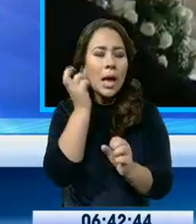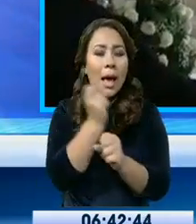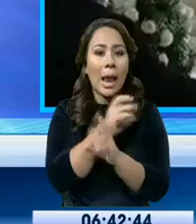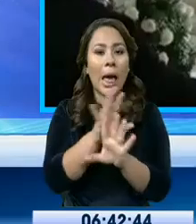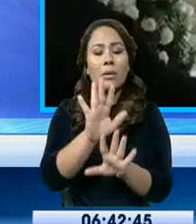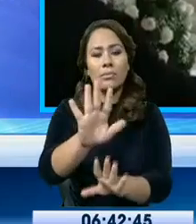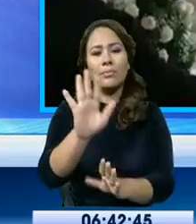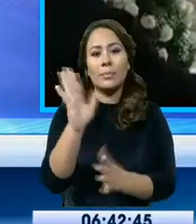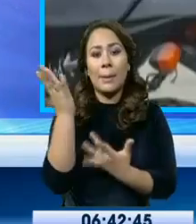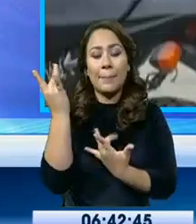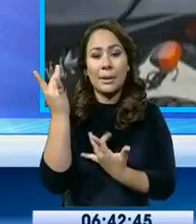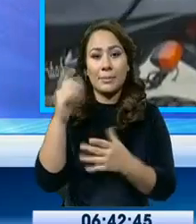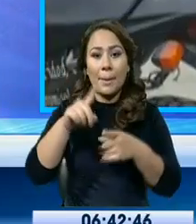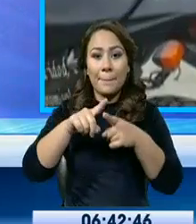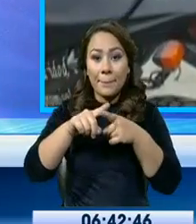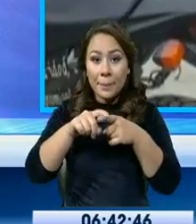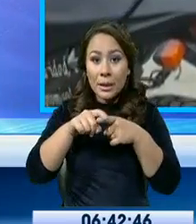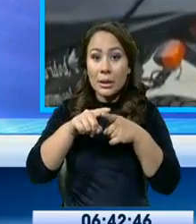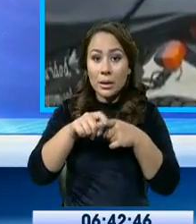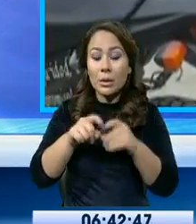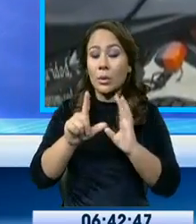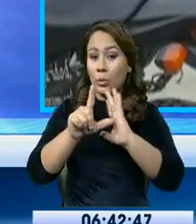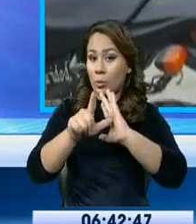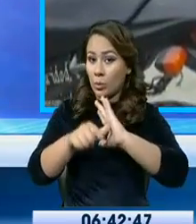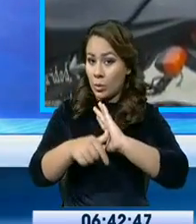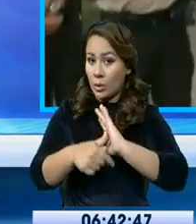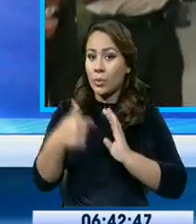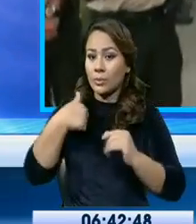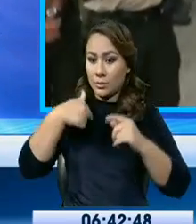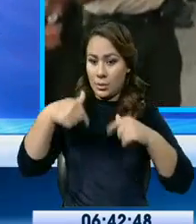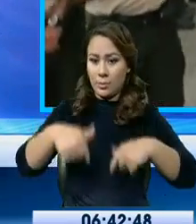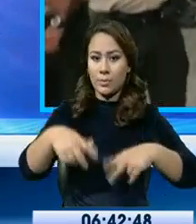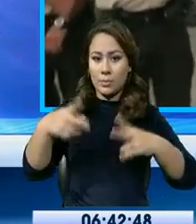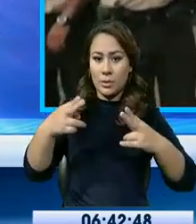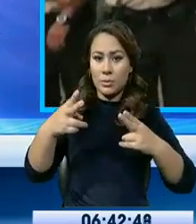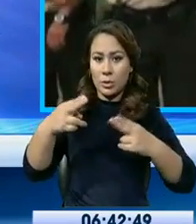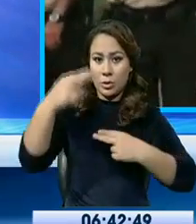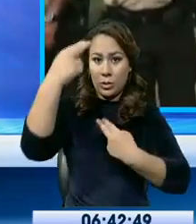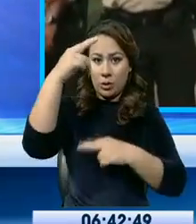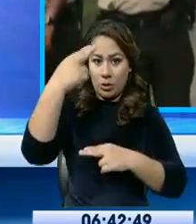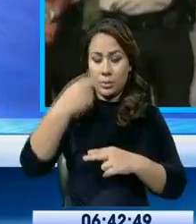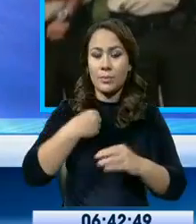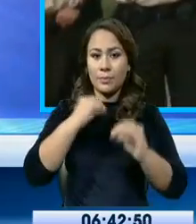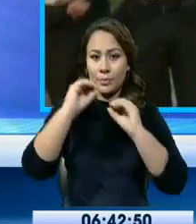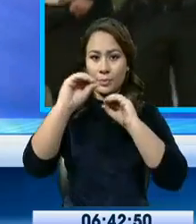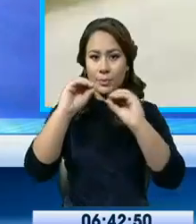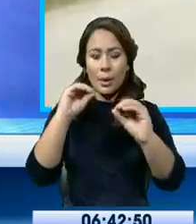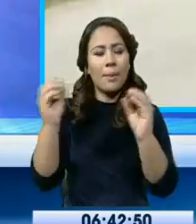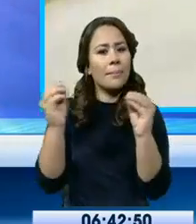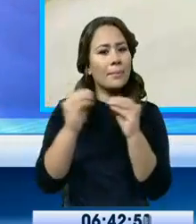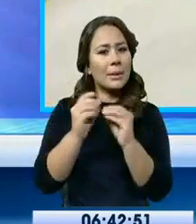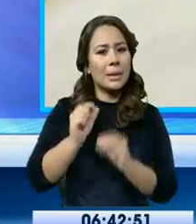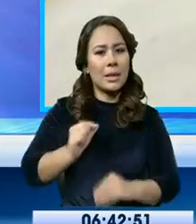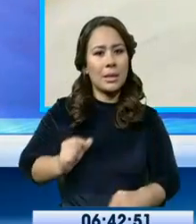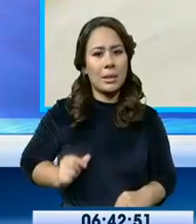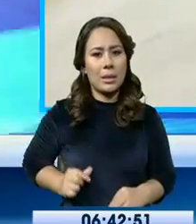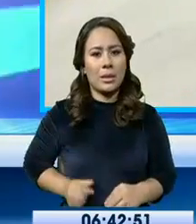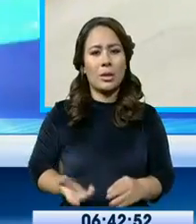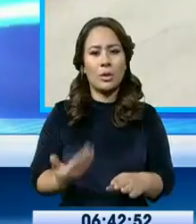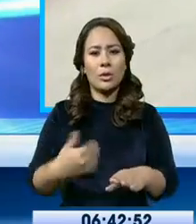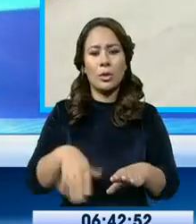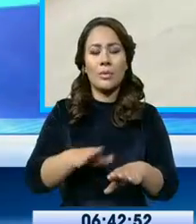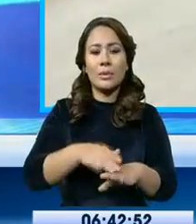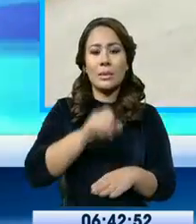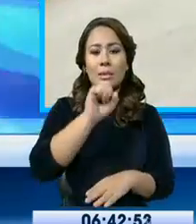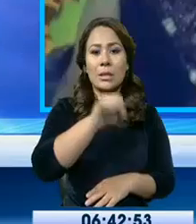caso, estén muy pendientes. Más adelante, en este mismo espacio informativo, tendremos más detalles acerca de si ya